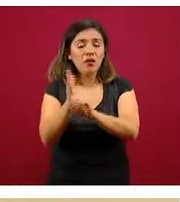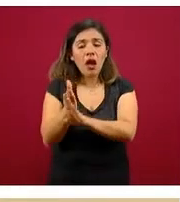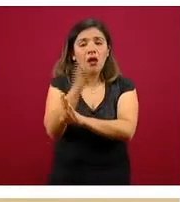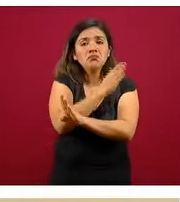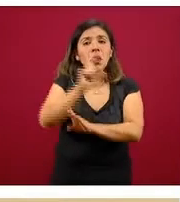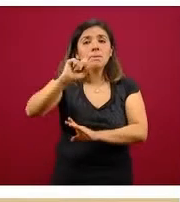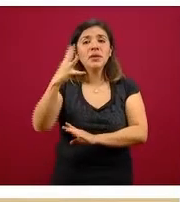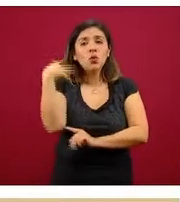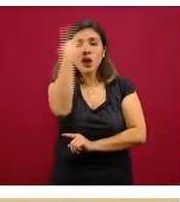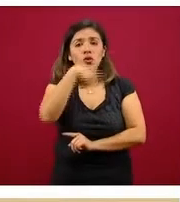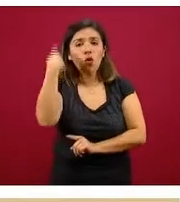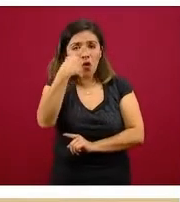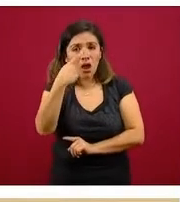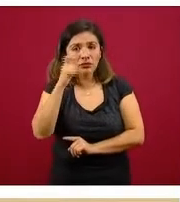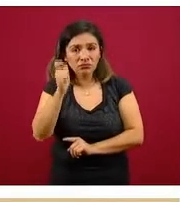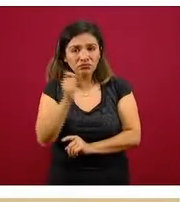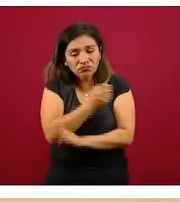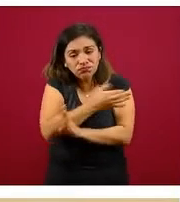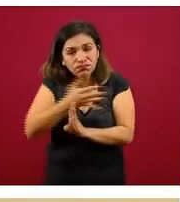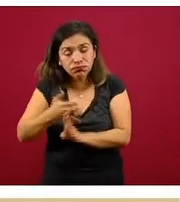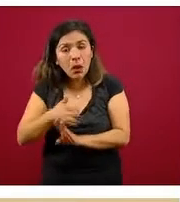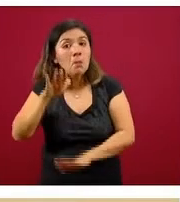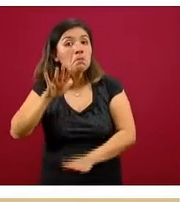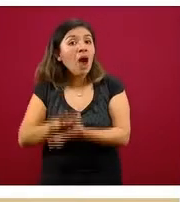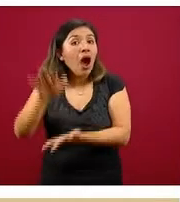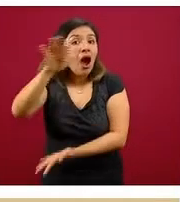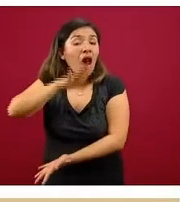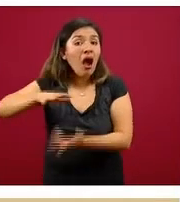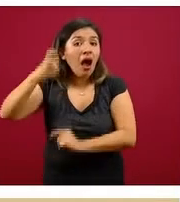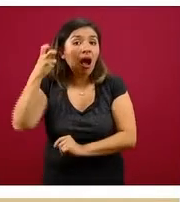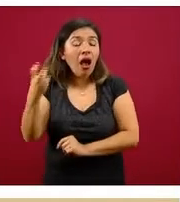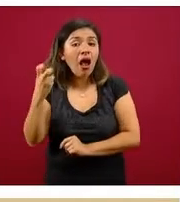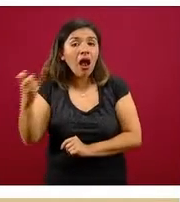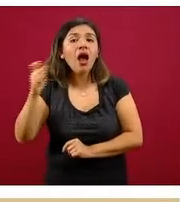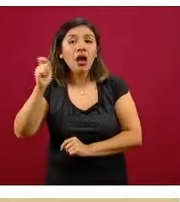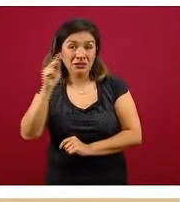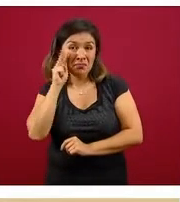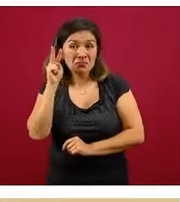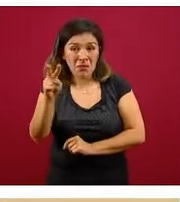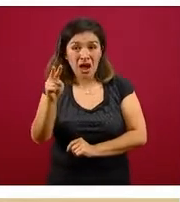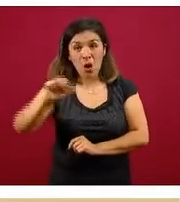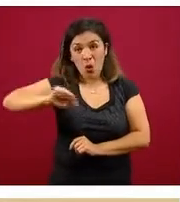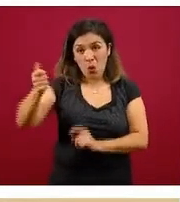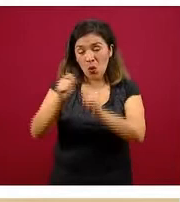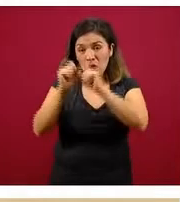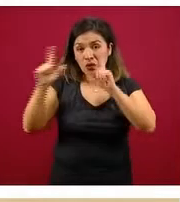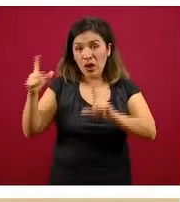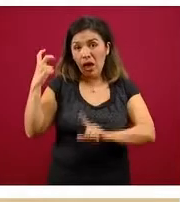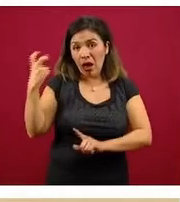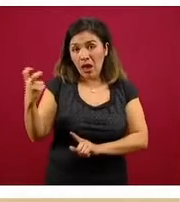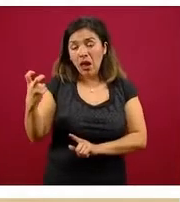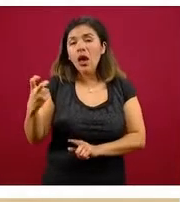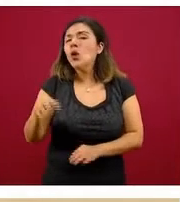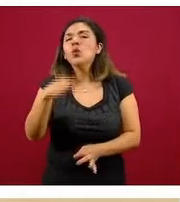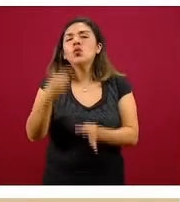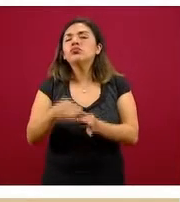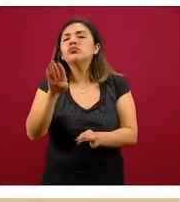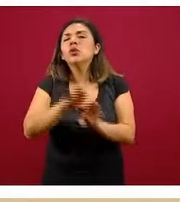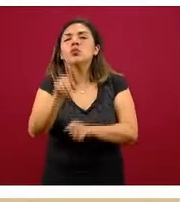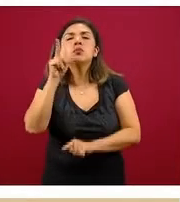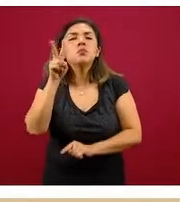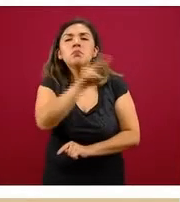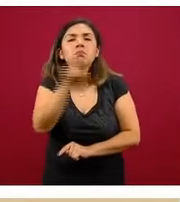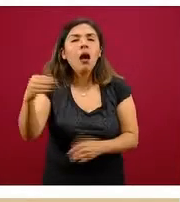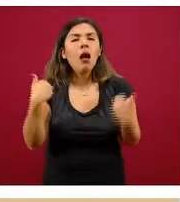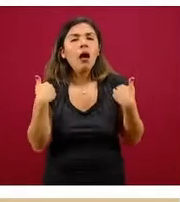últimas 24 horas. La mayoría de ellas, si vemos la siguiente diapositiva, para solamente quedarnos